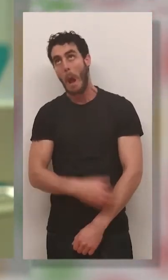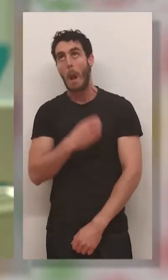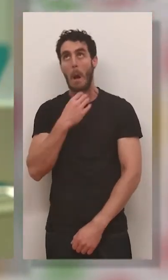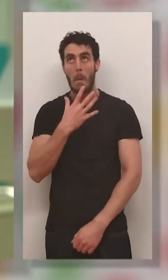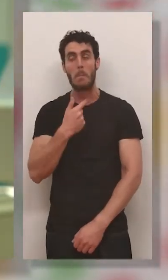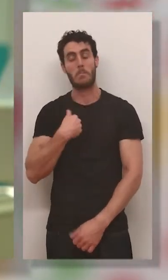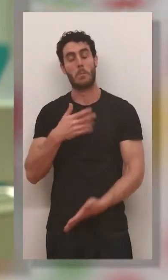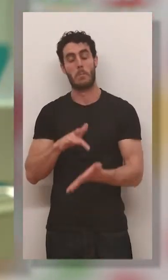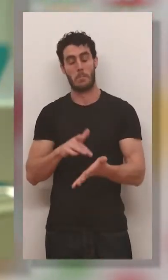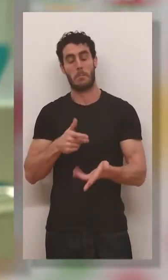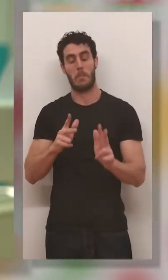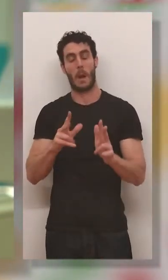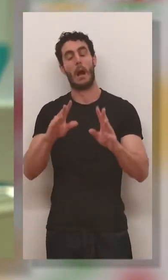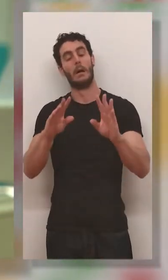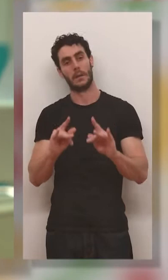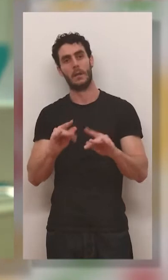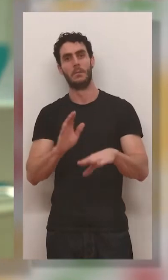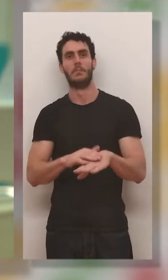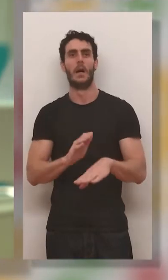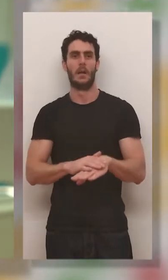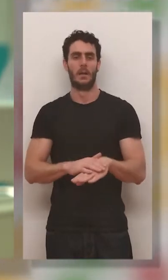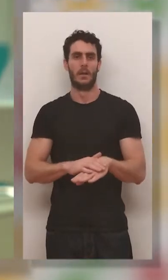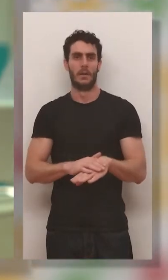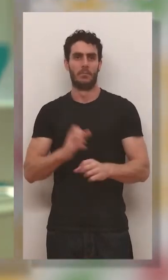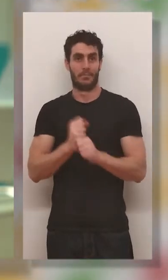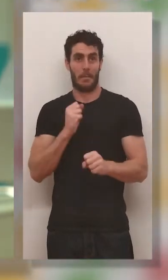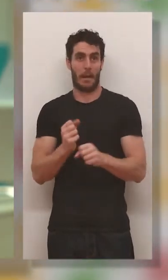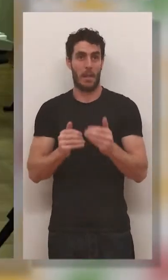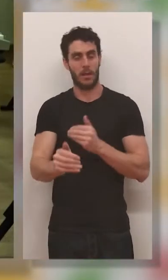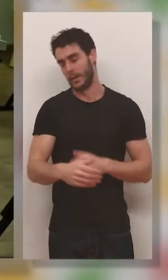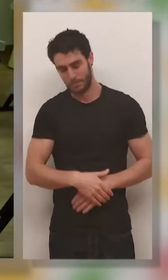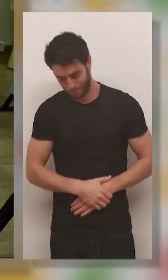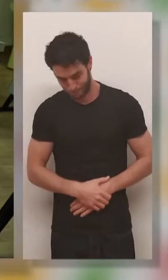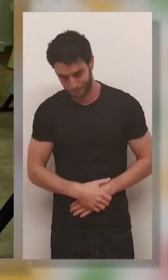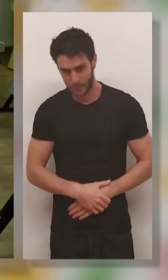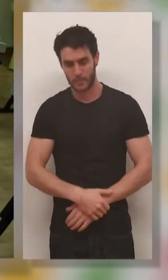Tiempos libres sí, pero para como profesión, pues no.